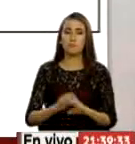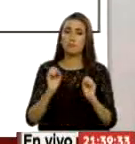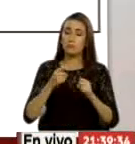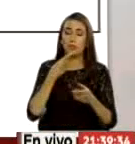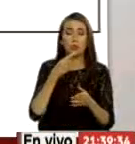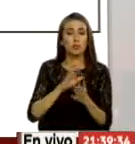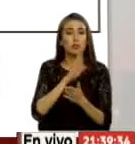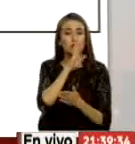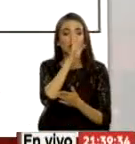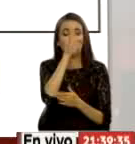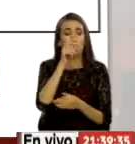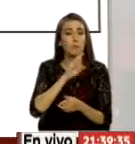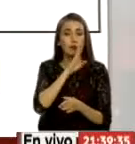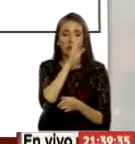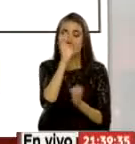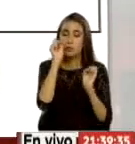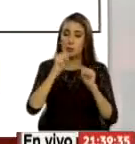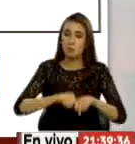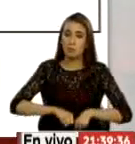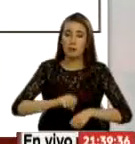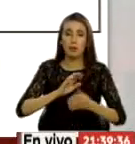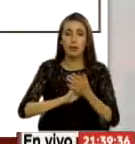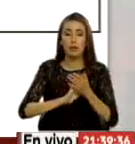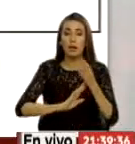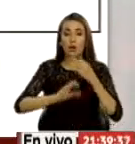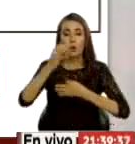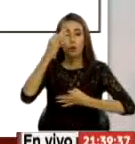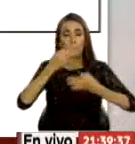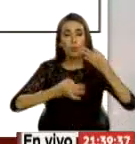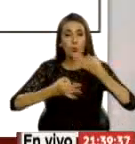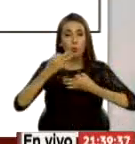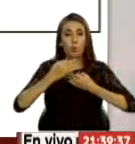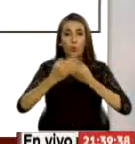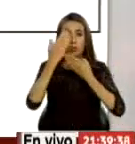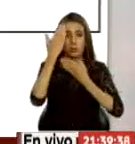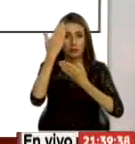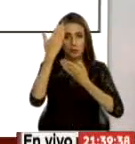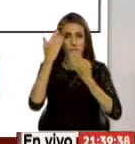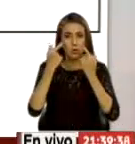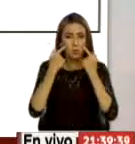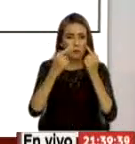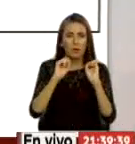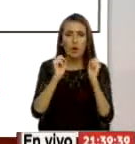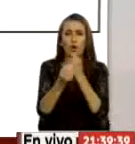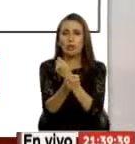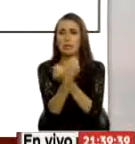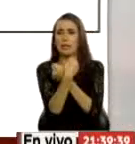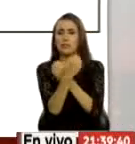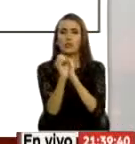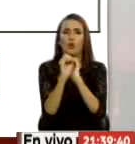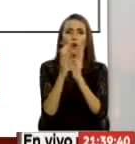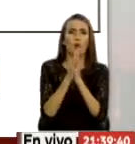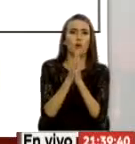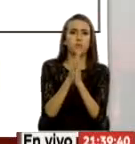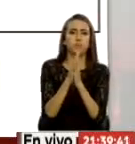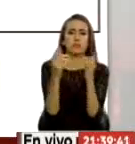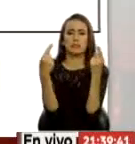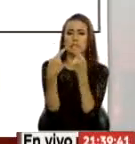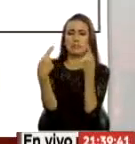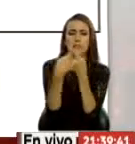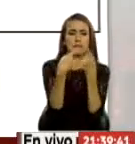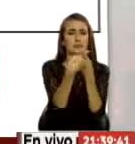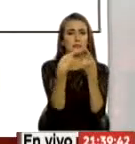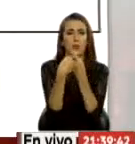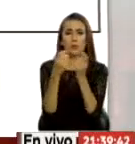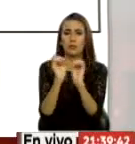en relación a que el juicio político no es ninguna acción de traición ni de linchamiento. Creo que es un acto